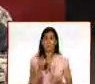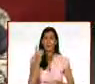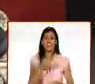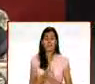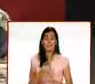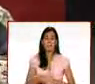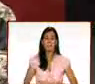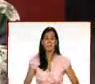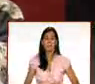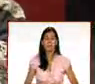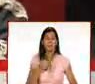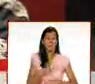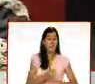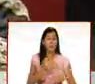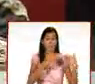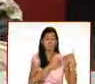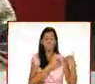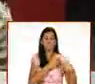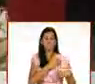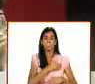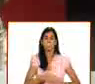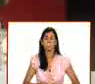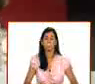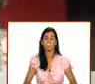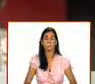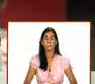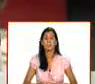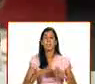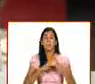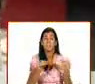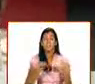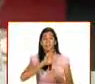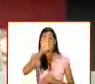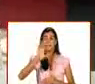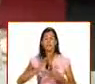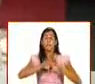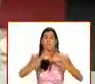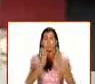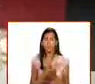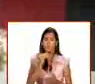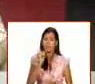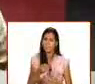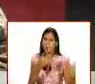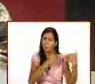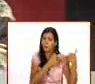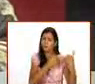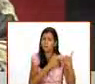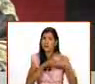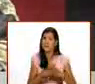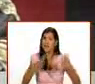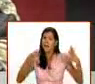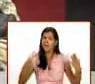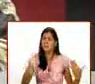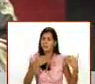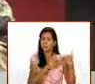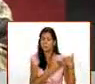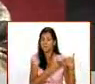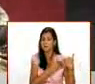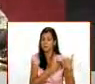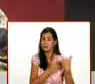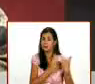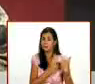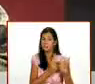Tenemos el deber y los pueblos del mundo tenemos el deber y la gran responsabilidad